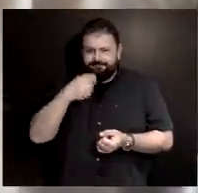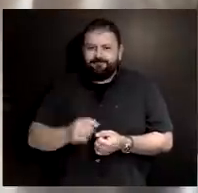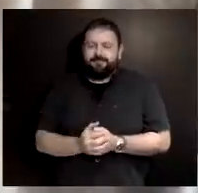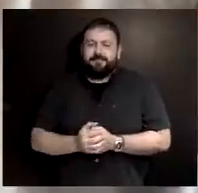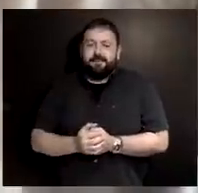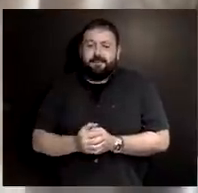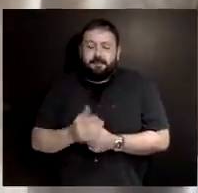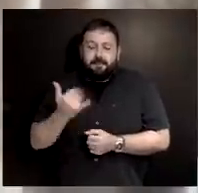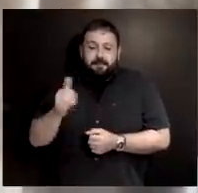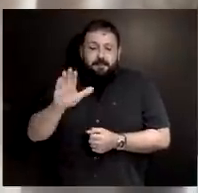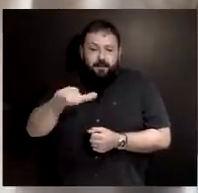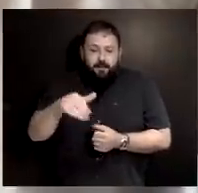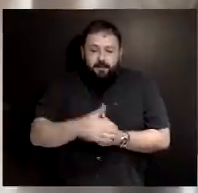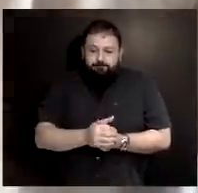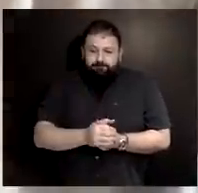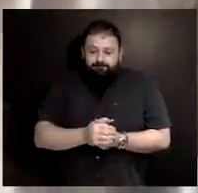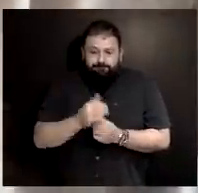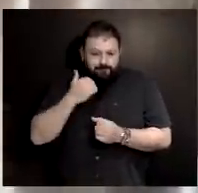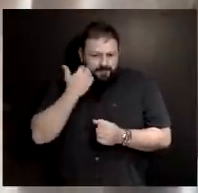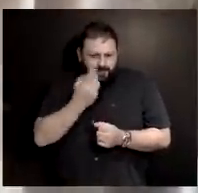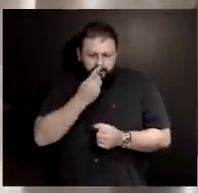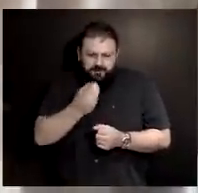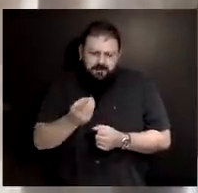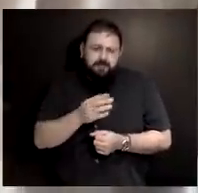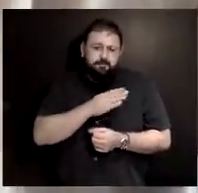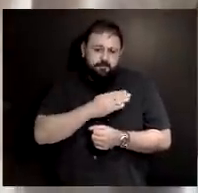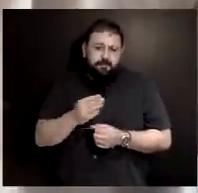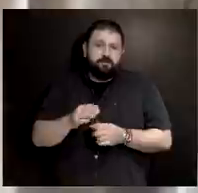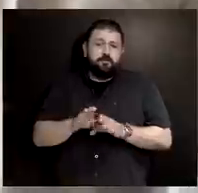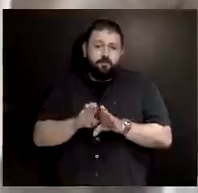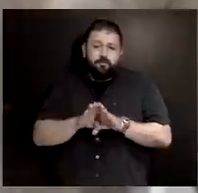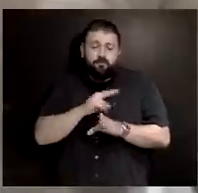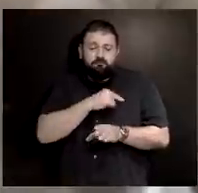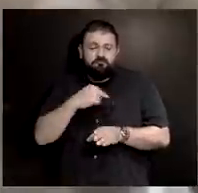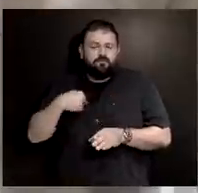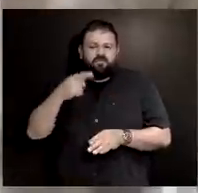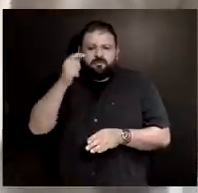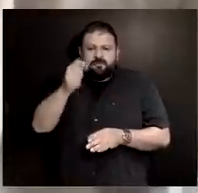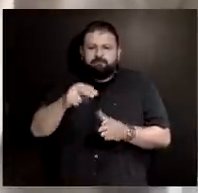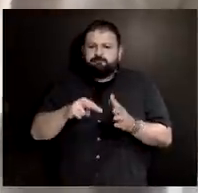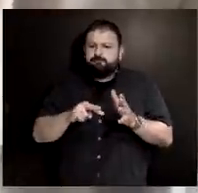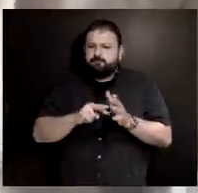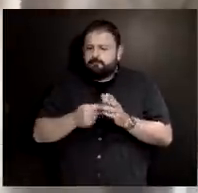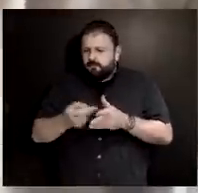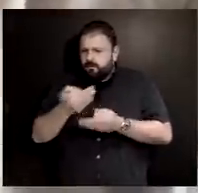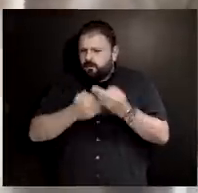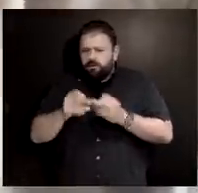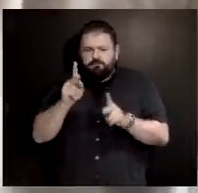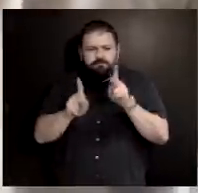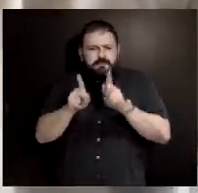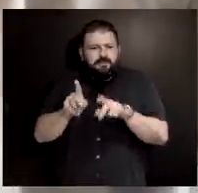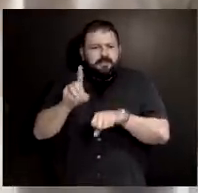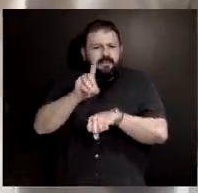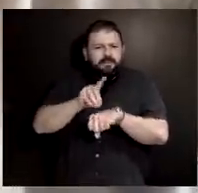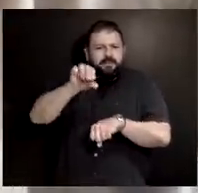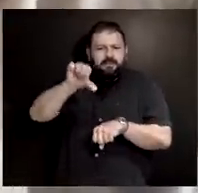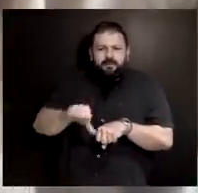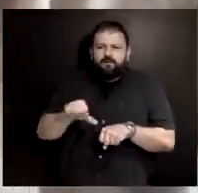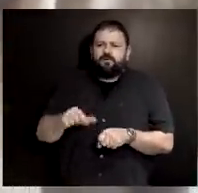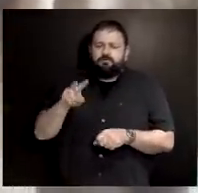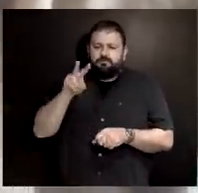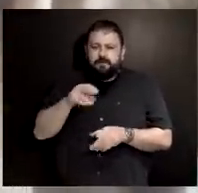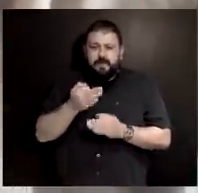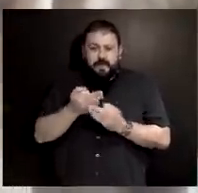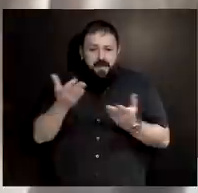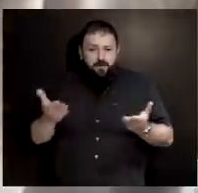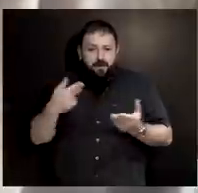Oigan, pues bueno, como ya les decimos, para nosotros es muy significativo poder platicar con ustedes el día de hoy, que estén tomando el